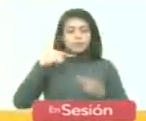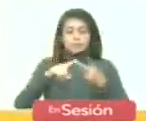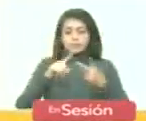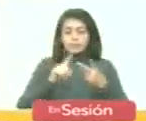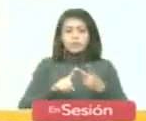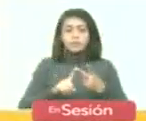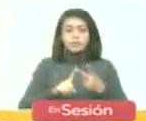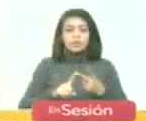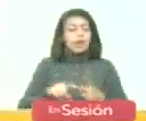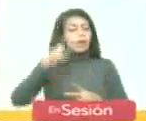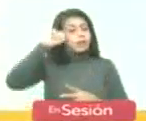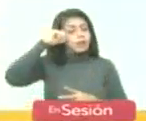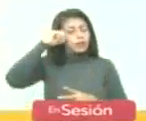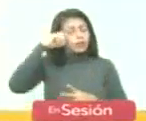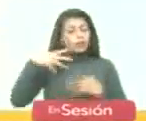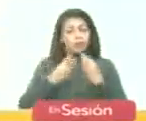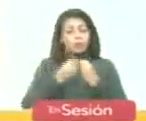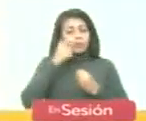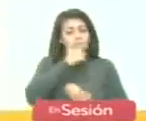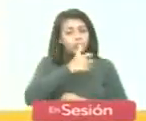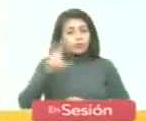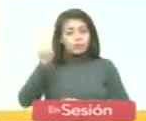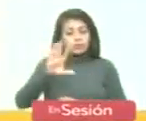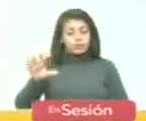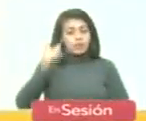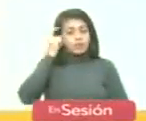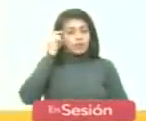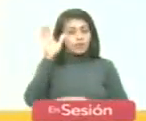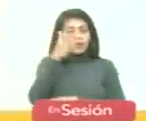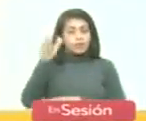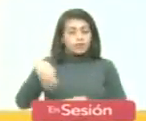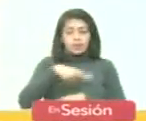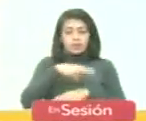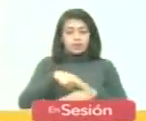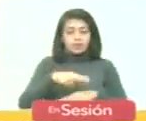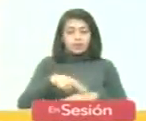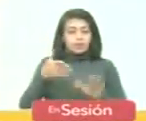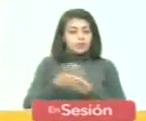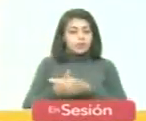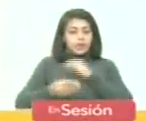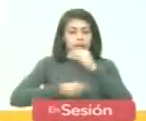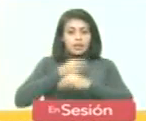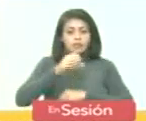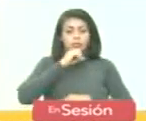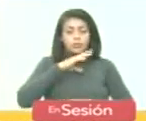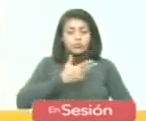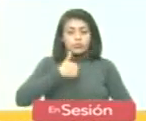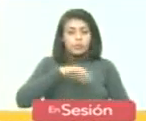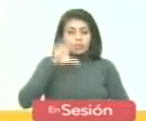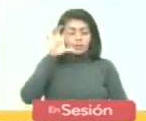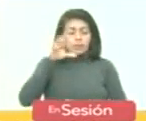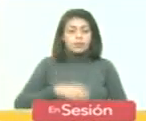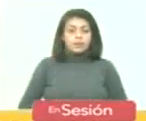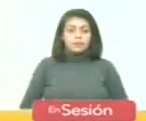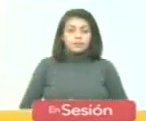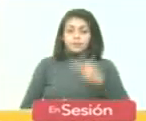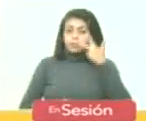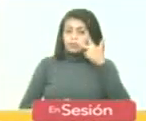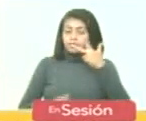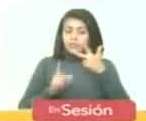Segundo, conmemorar junto al pueblo venezolano el Día de la Bandera Nacional como hecho histórico de nuestra patria.